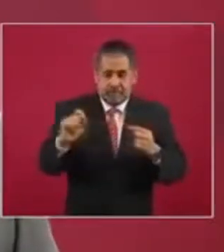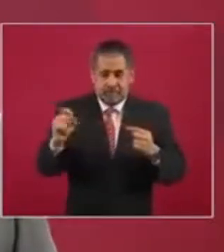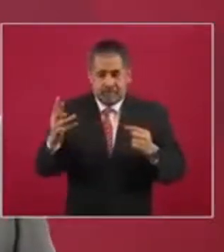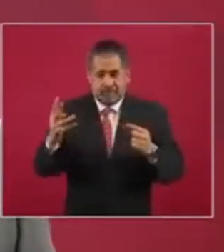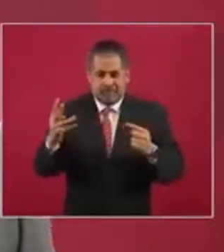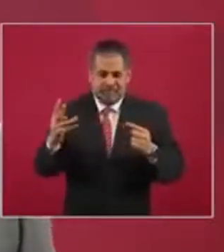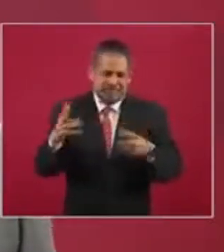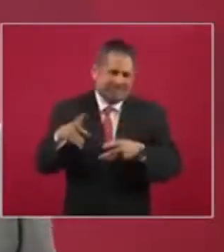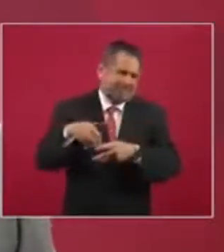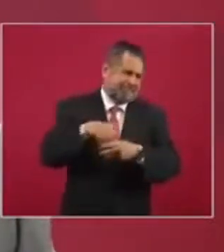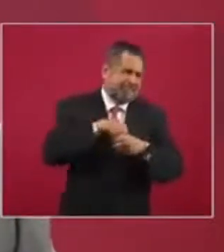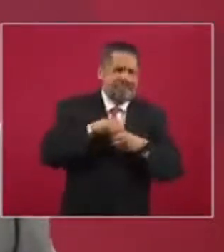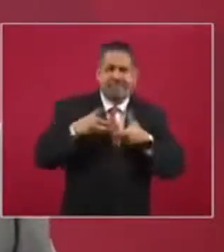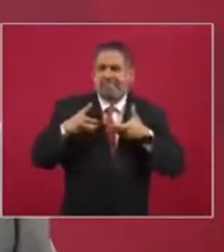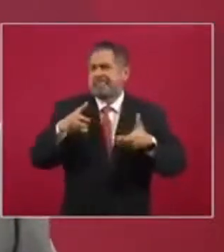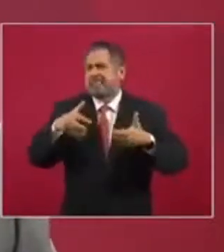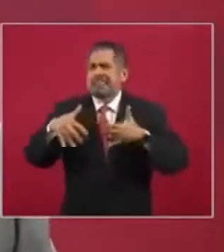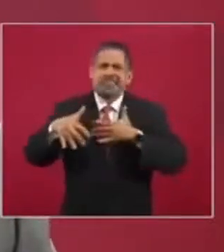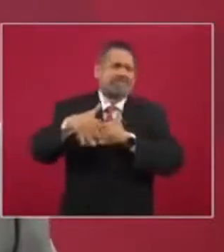se llenan las calles.